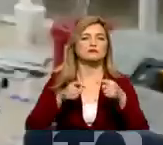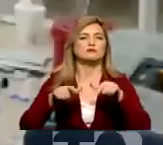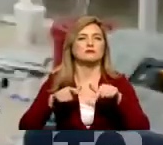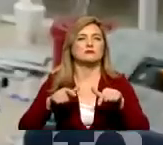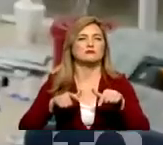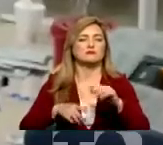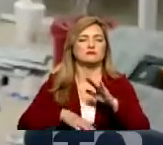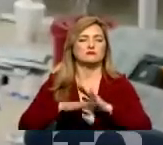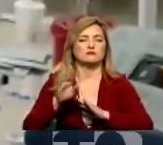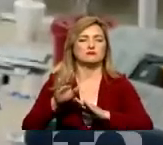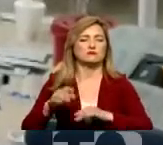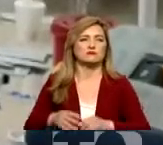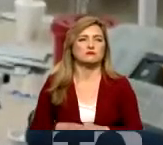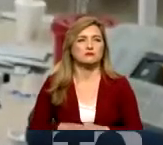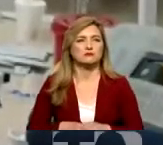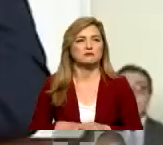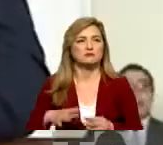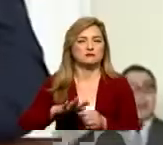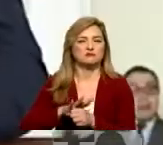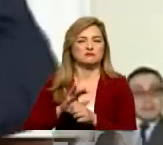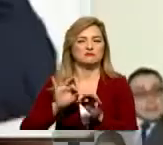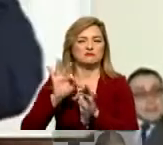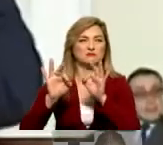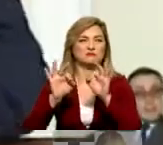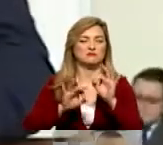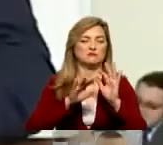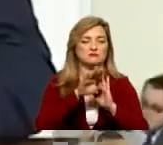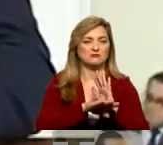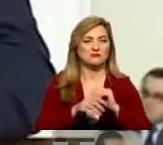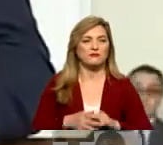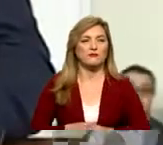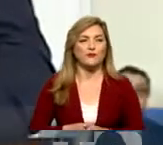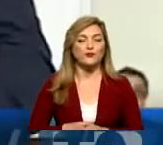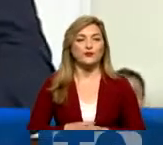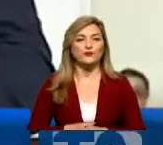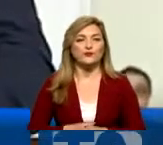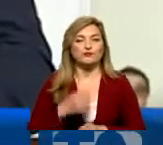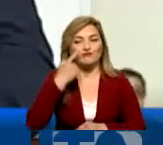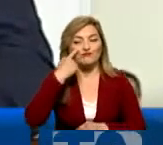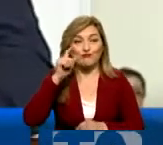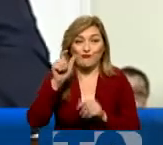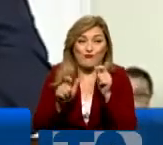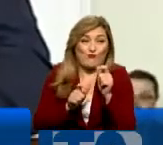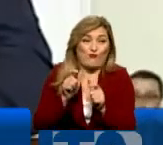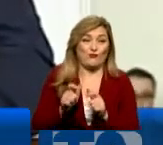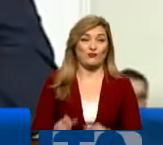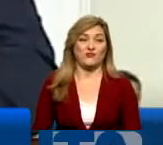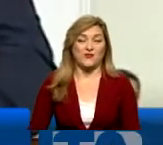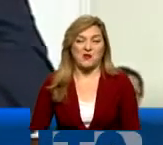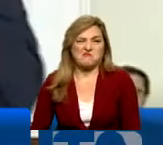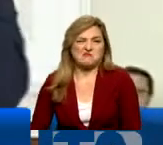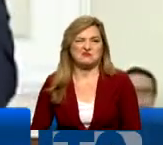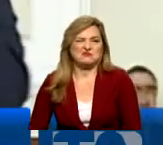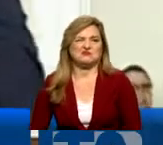alta media y baja afectación de la pandemia si nosotros vemos que el comportamiento ciudadano está trayendo estas fracturas en lugares del